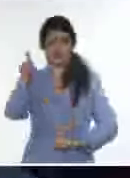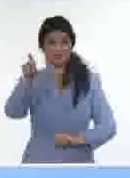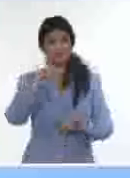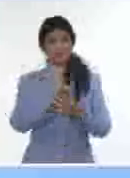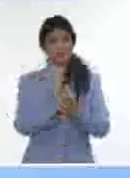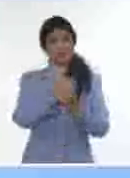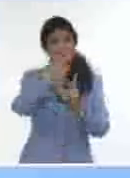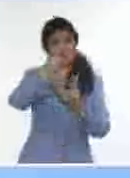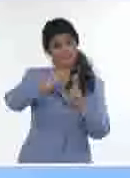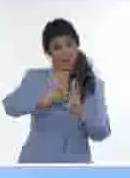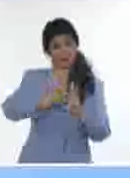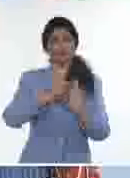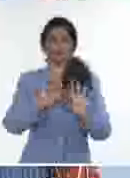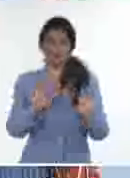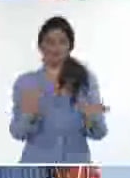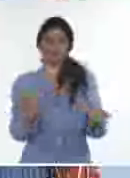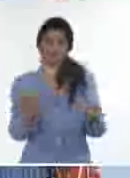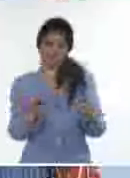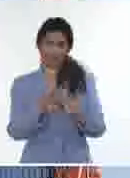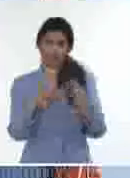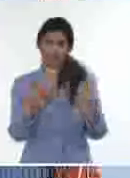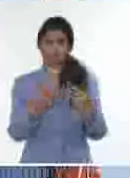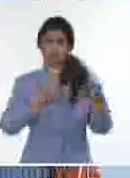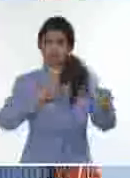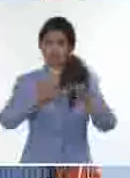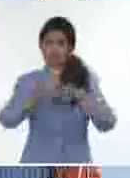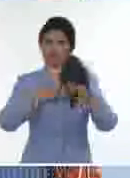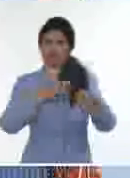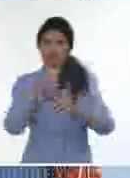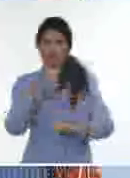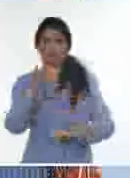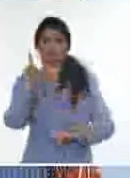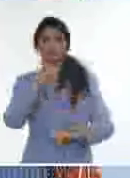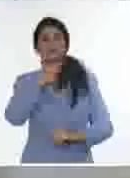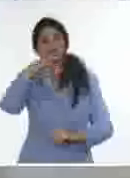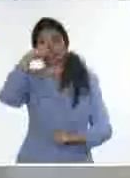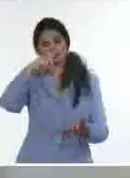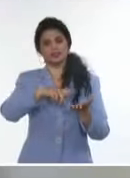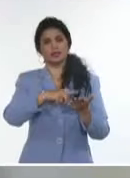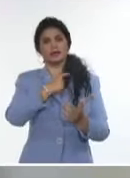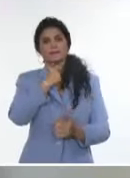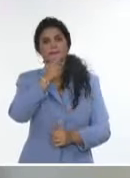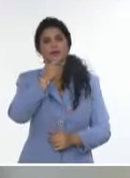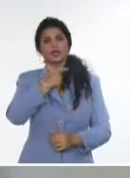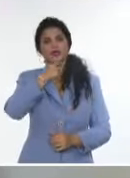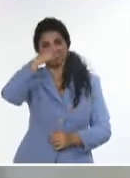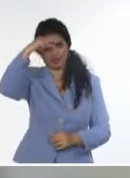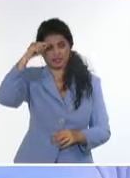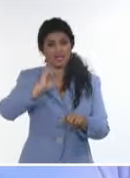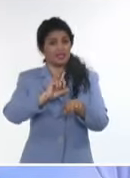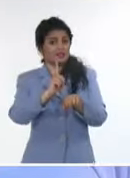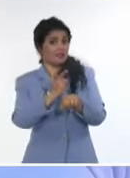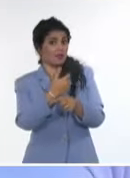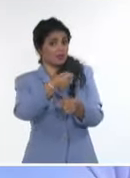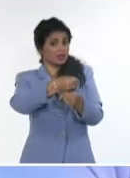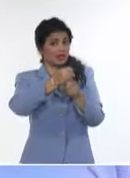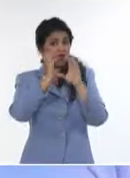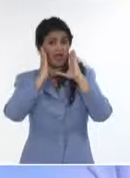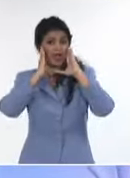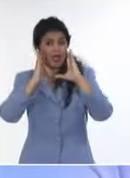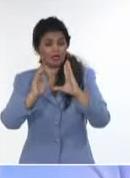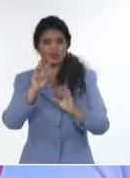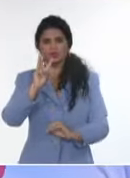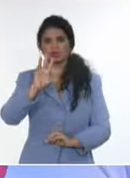de la Cienfueguera Carlos Manuel de Céspedes, trabajos previstos para 35 días. Tenemos hoy terminada